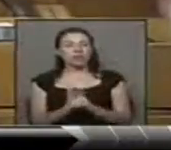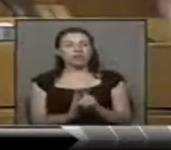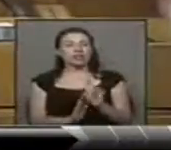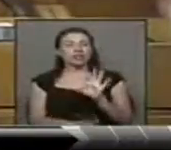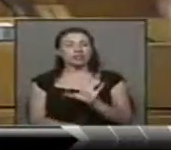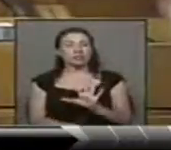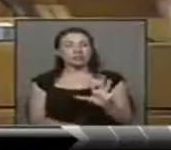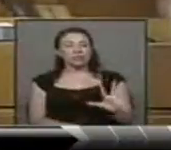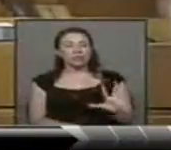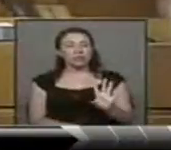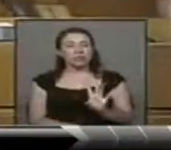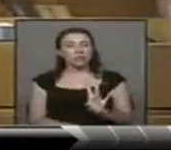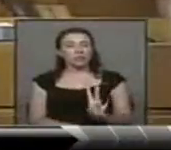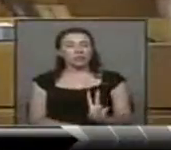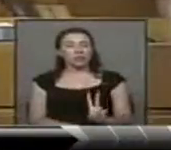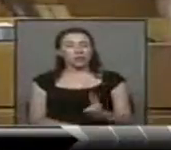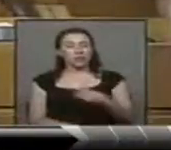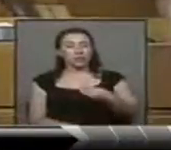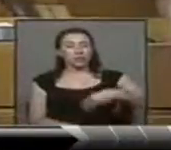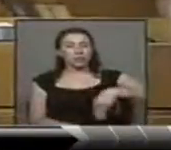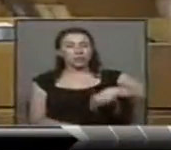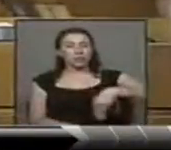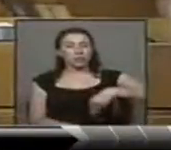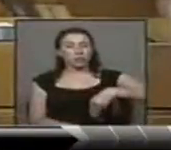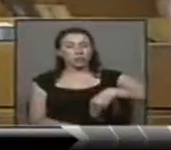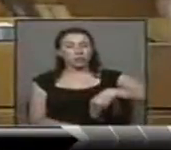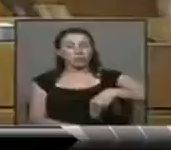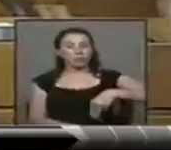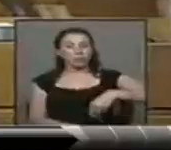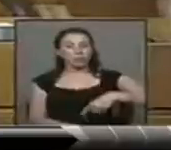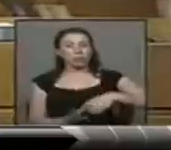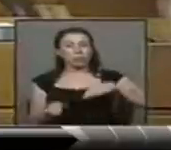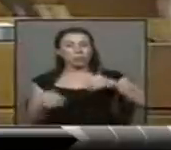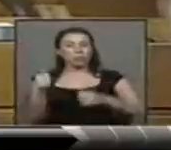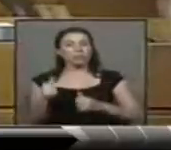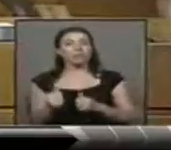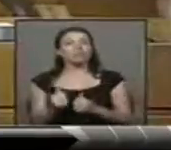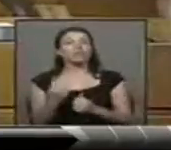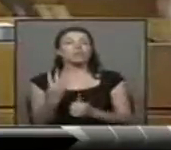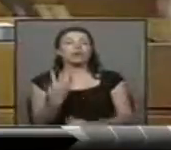número 5542 municipal, correspondiente a la licitación